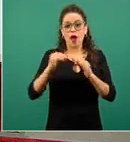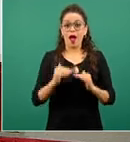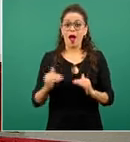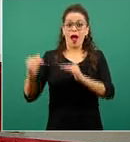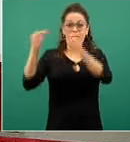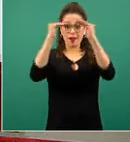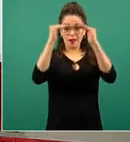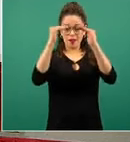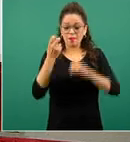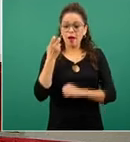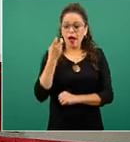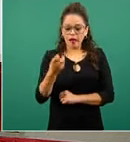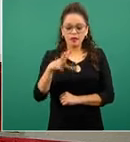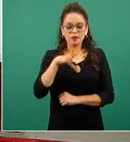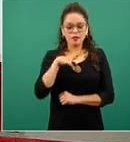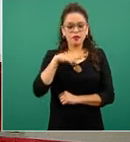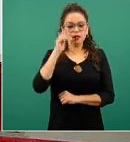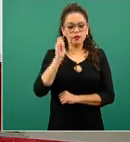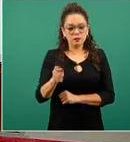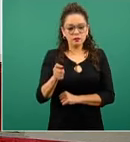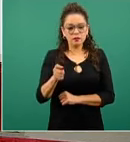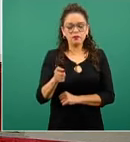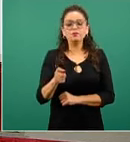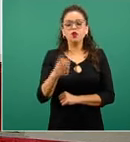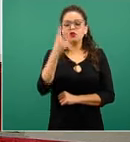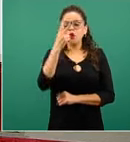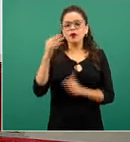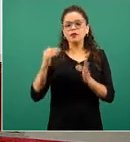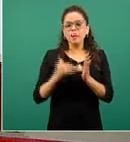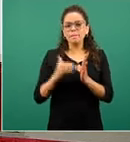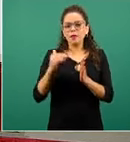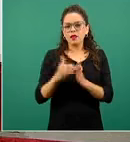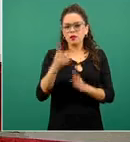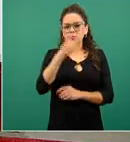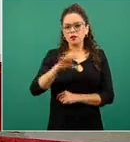es en donde se distribuyen las más de